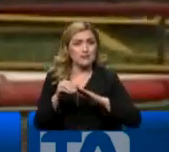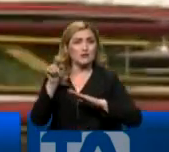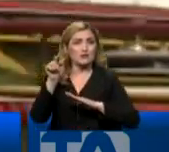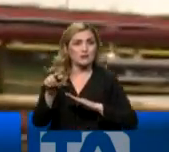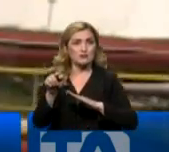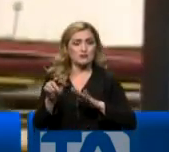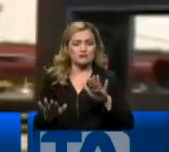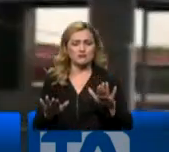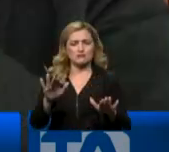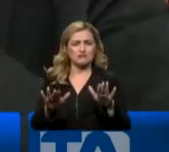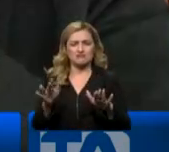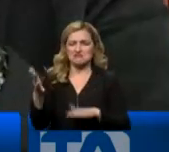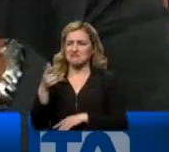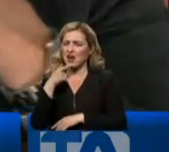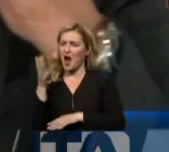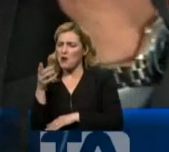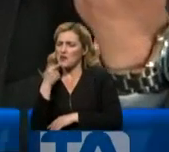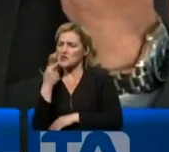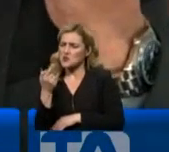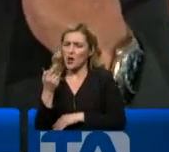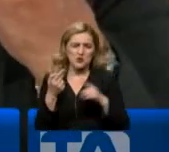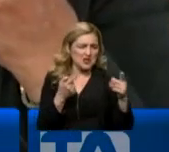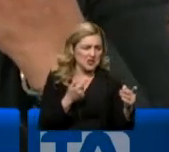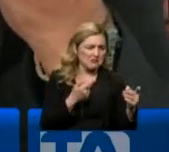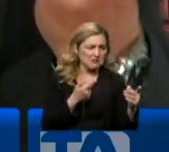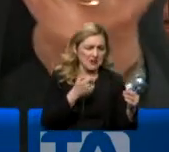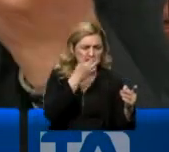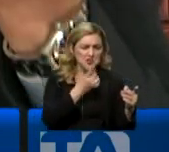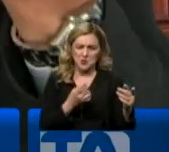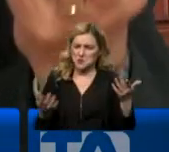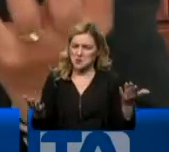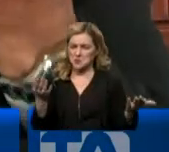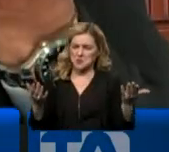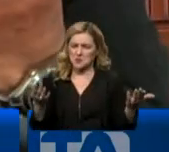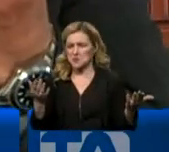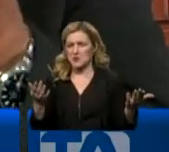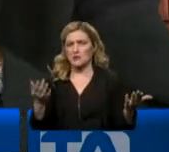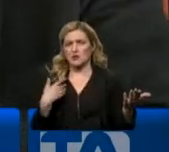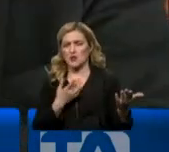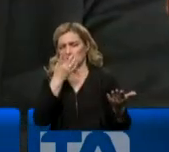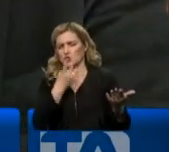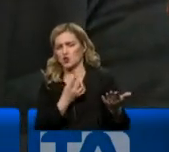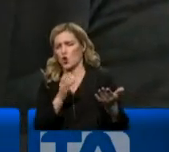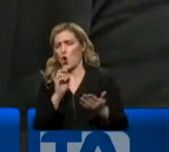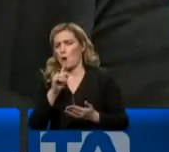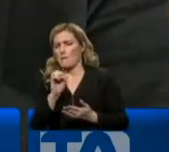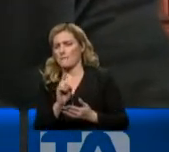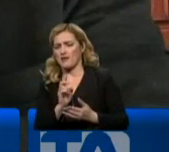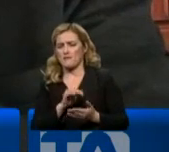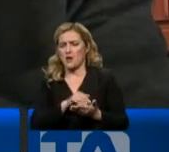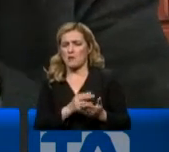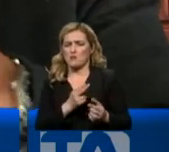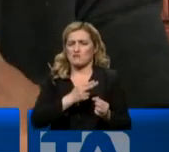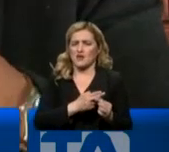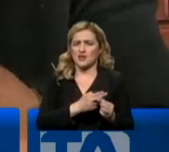una incompatibilidad con el discurso. Cuando la decisión de la OPEP, en cuyo seno nosotros éramos miembros, era más bien reducir las cotas